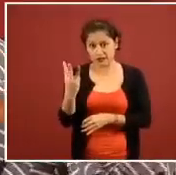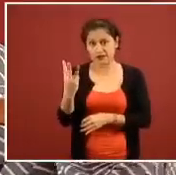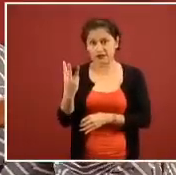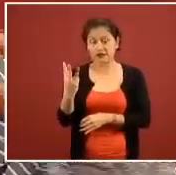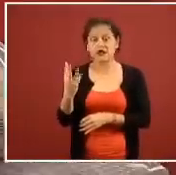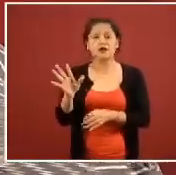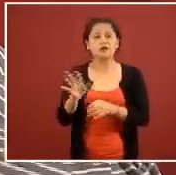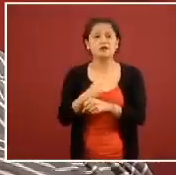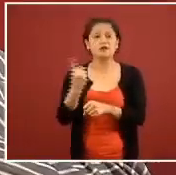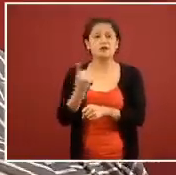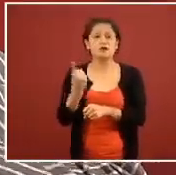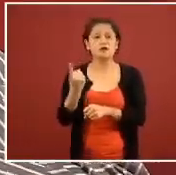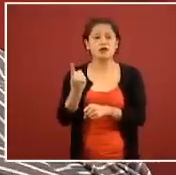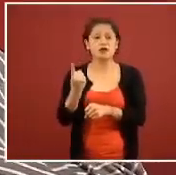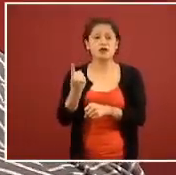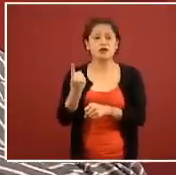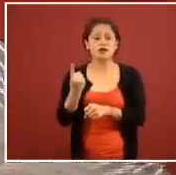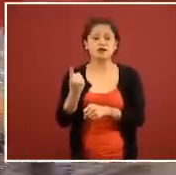propagación